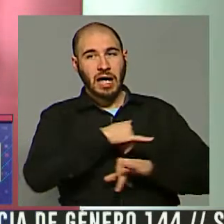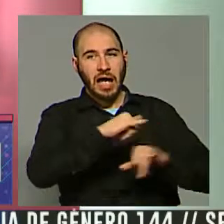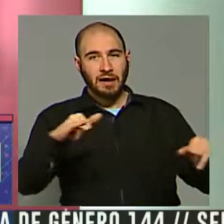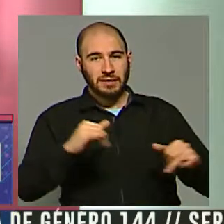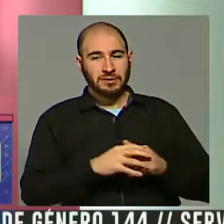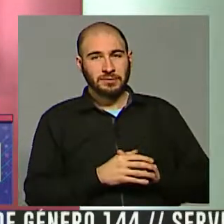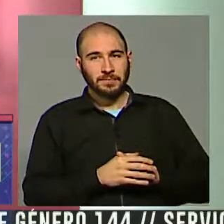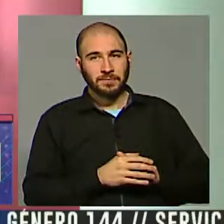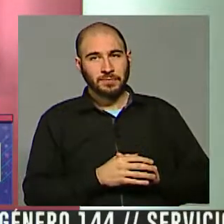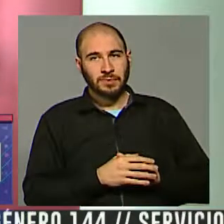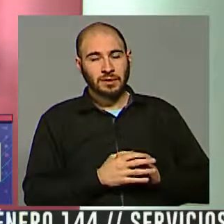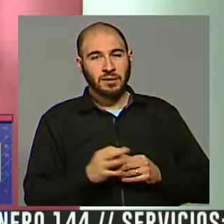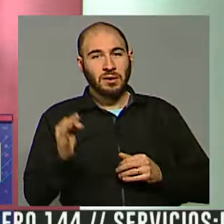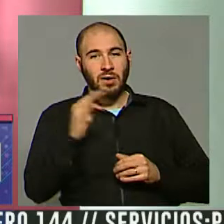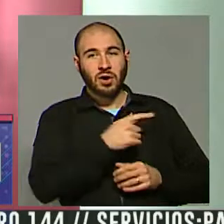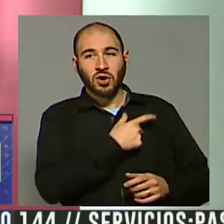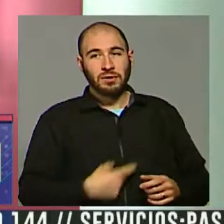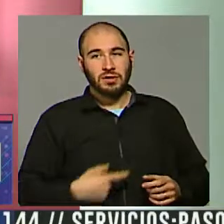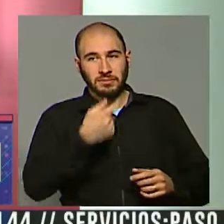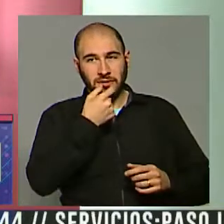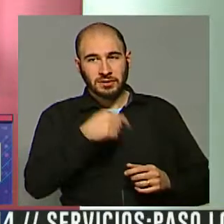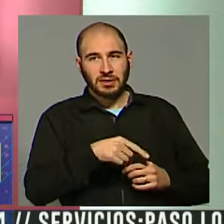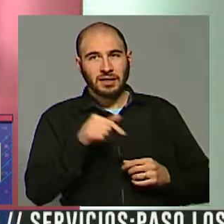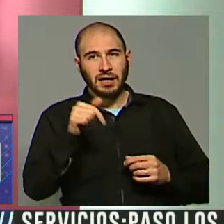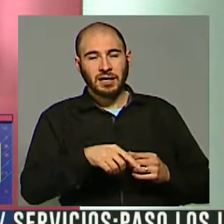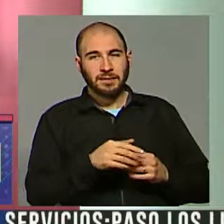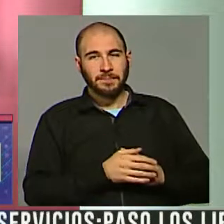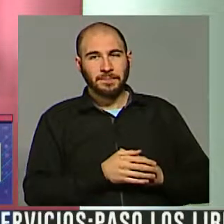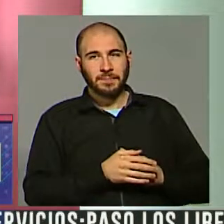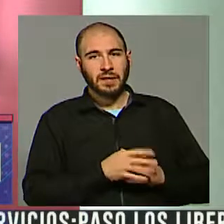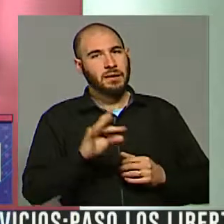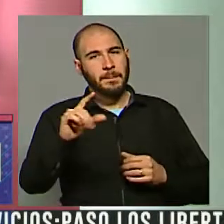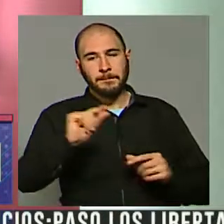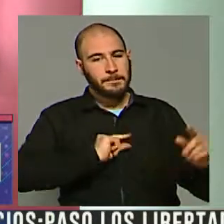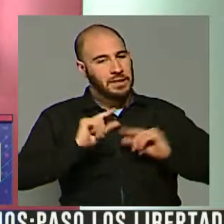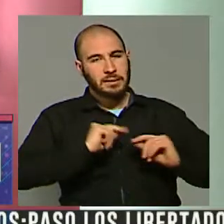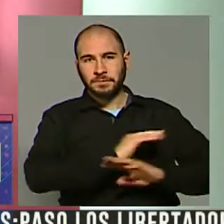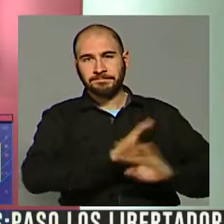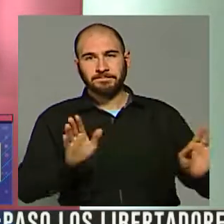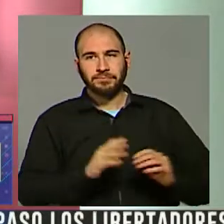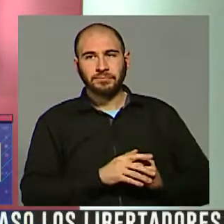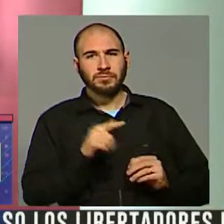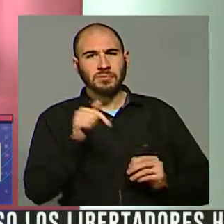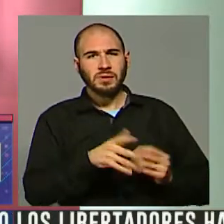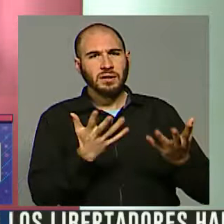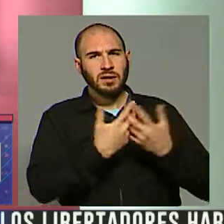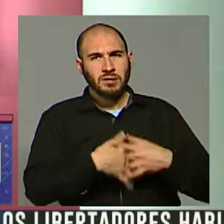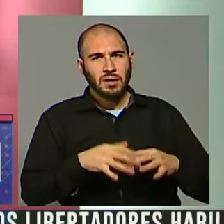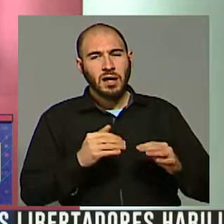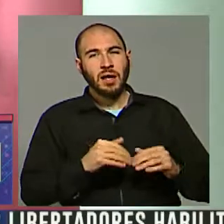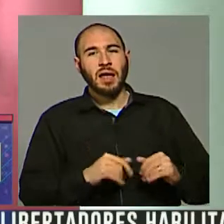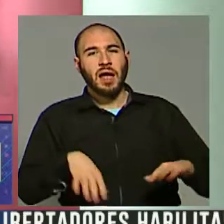menos desde lo que tiene que ver con el gobierno provincial, de que no van a seguir tomando créditos públicos. ¿Esto tendrá que ver con esta posible,